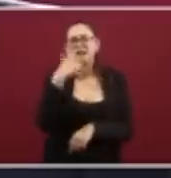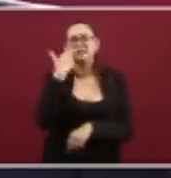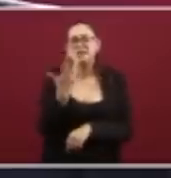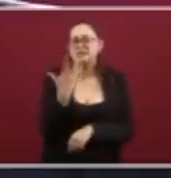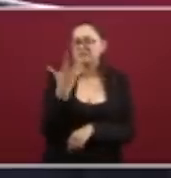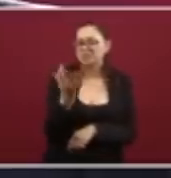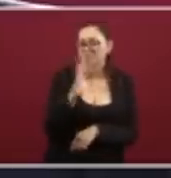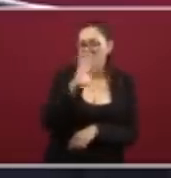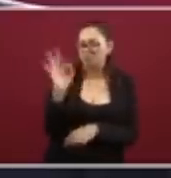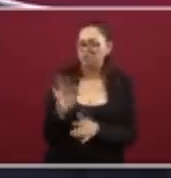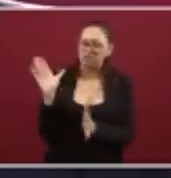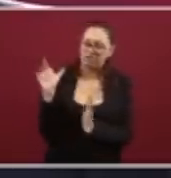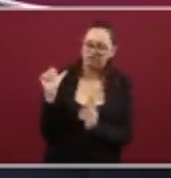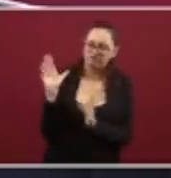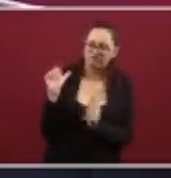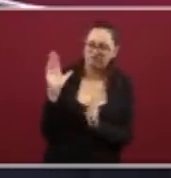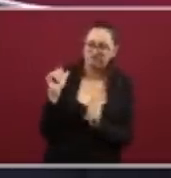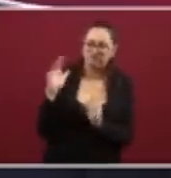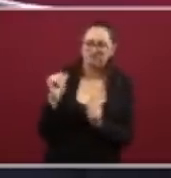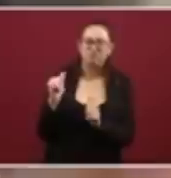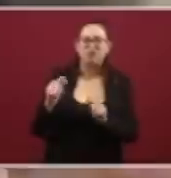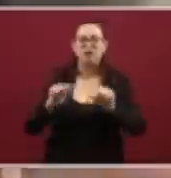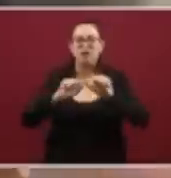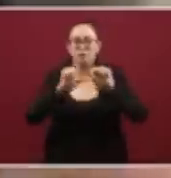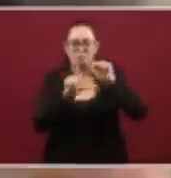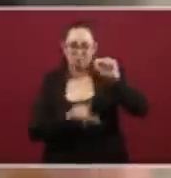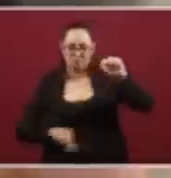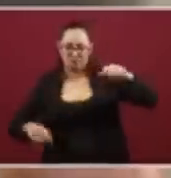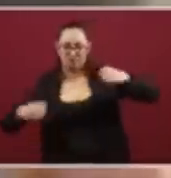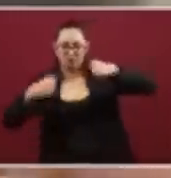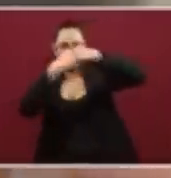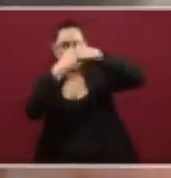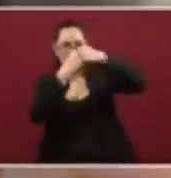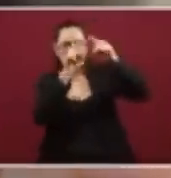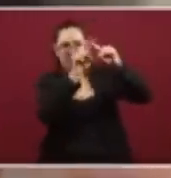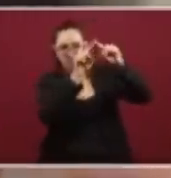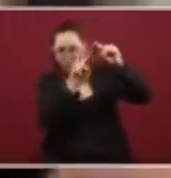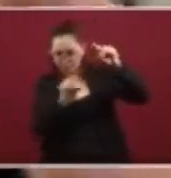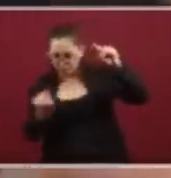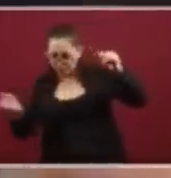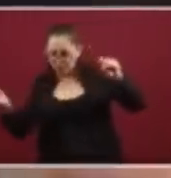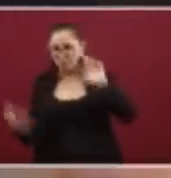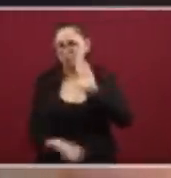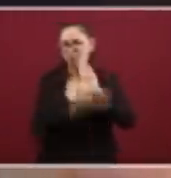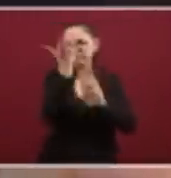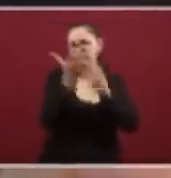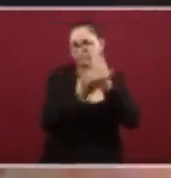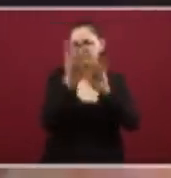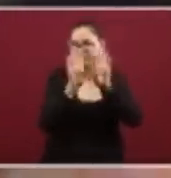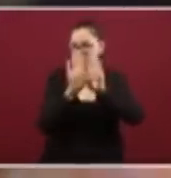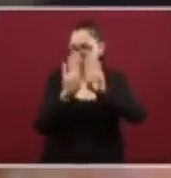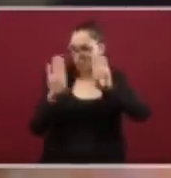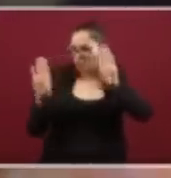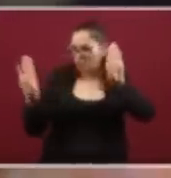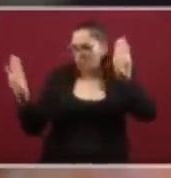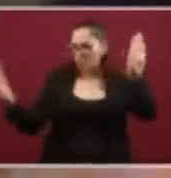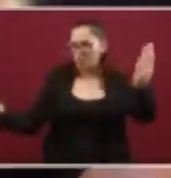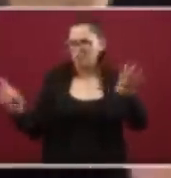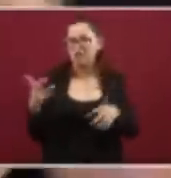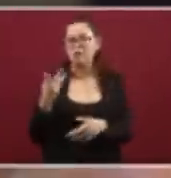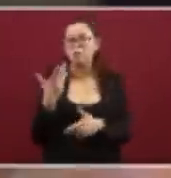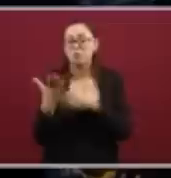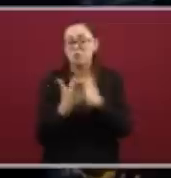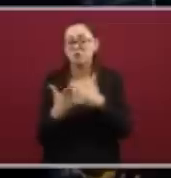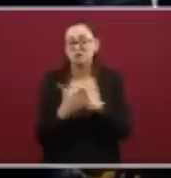pagar el muro que quiere construir y fíjese la secuencia de los hechos el día 10 inicia el cobro de este arancel